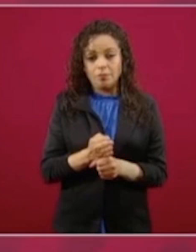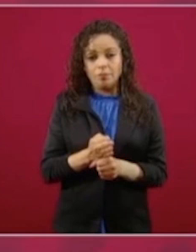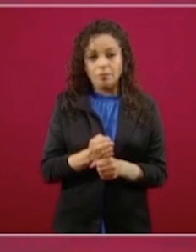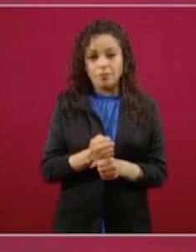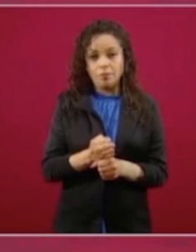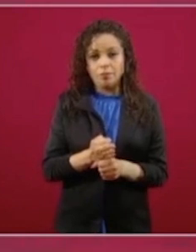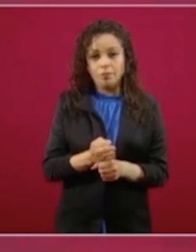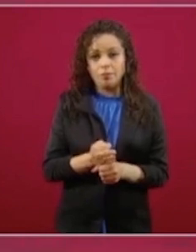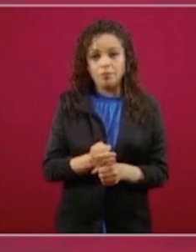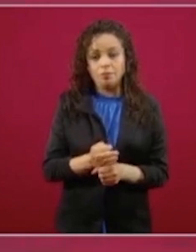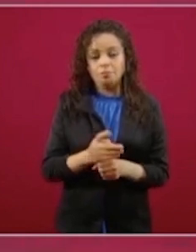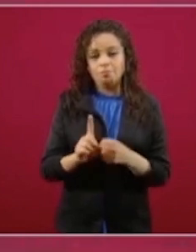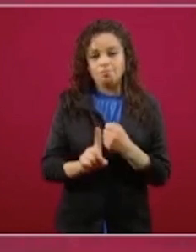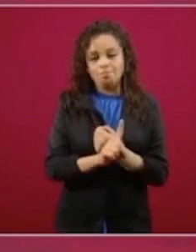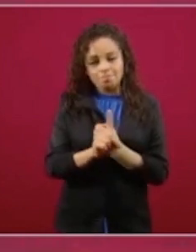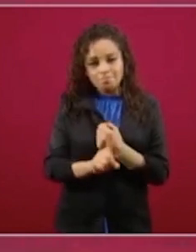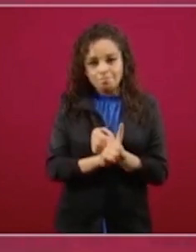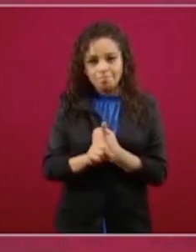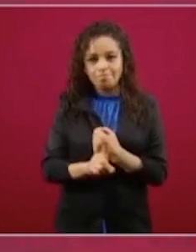recordar